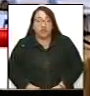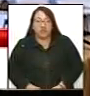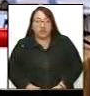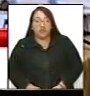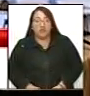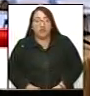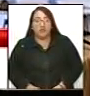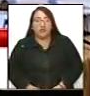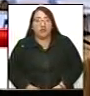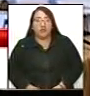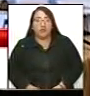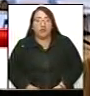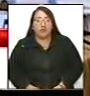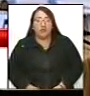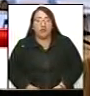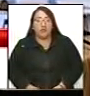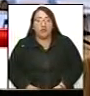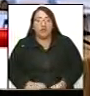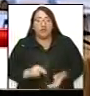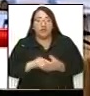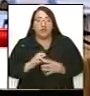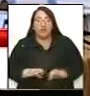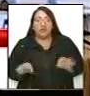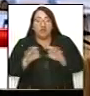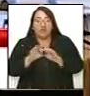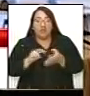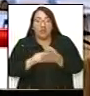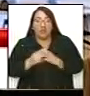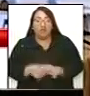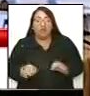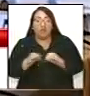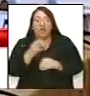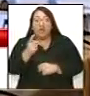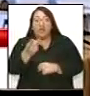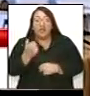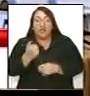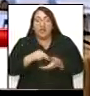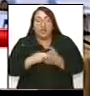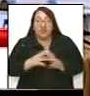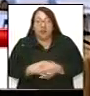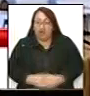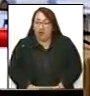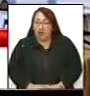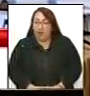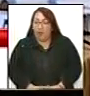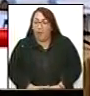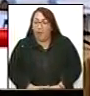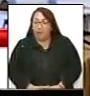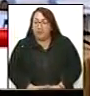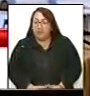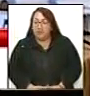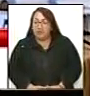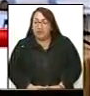el inglés. Uno de los componentes fundamentales es el trabajo en el inglés. Y para ello, Presidenta,